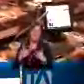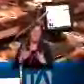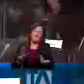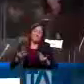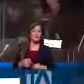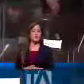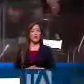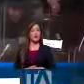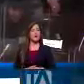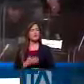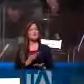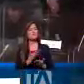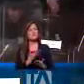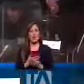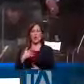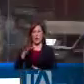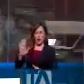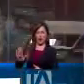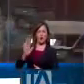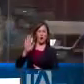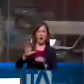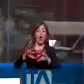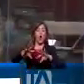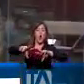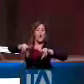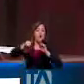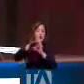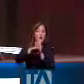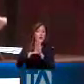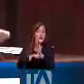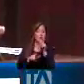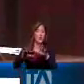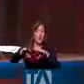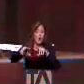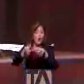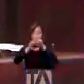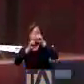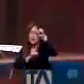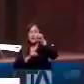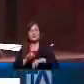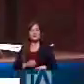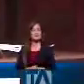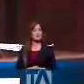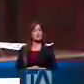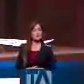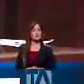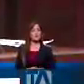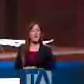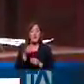muchos esperaban, es decir, revelar la otra lista de Celi. También se pone en evidencia.